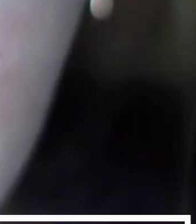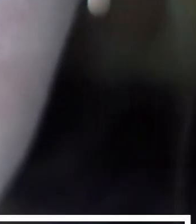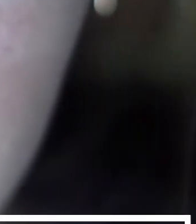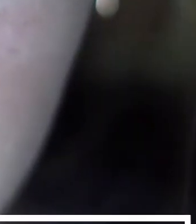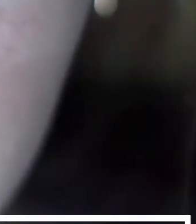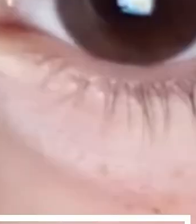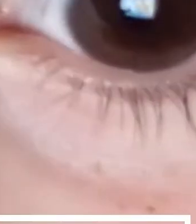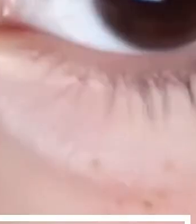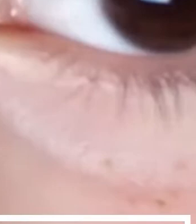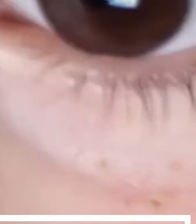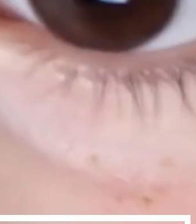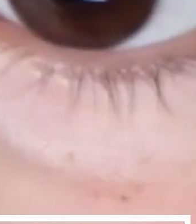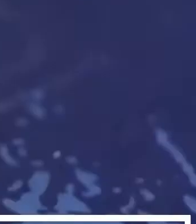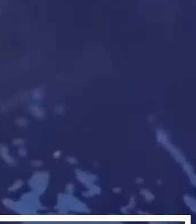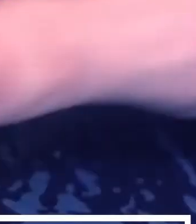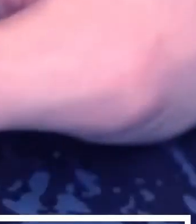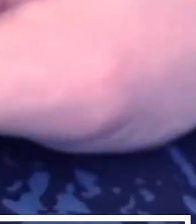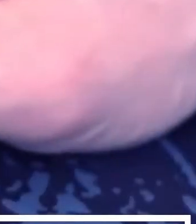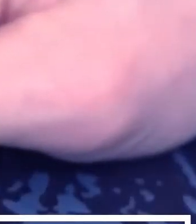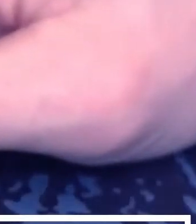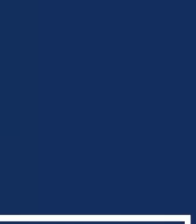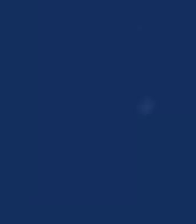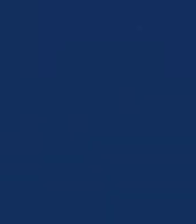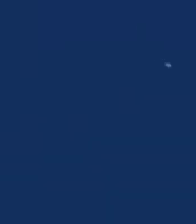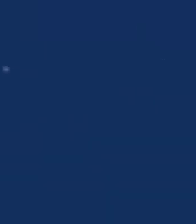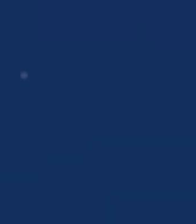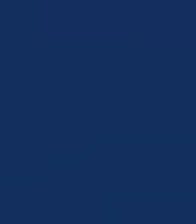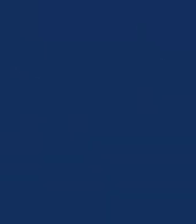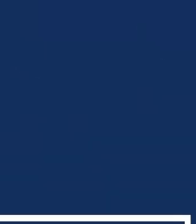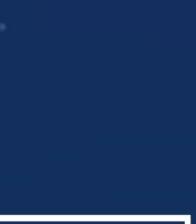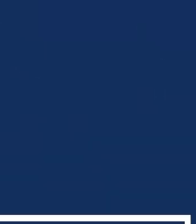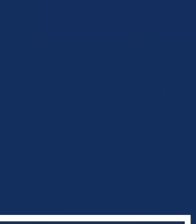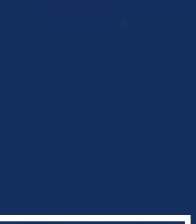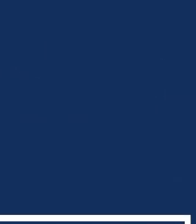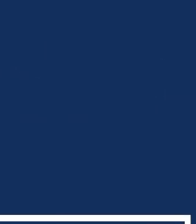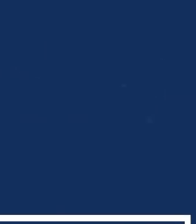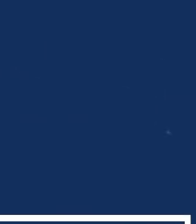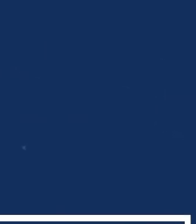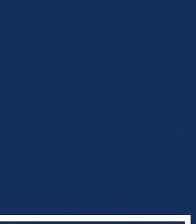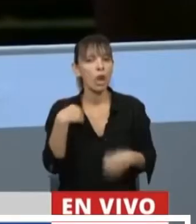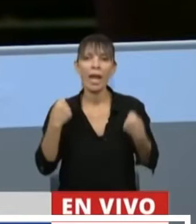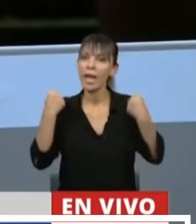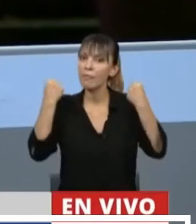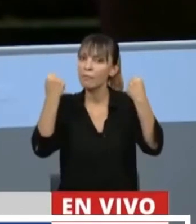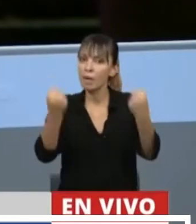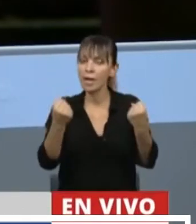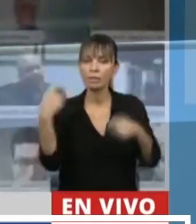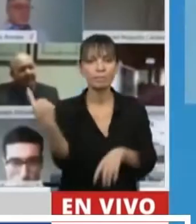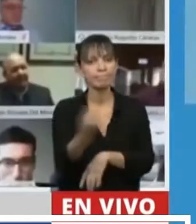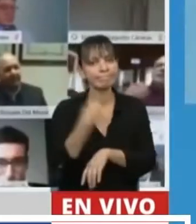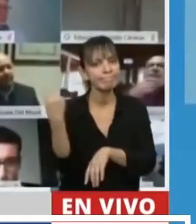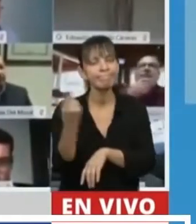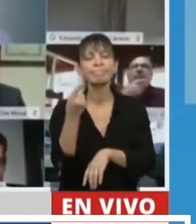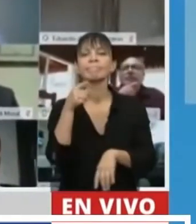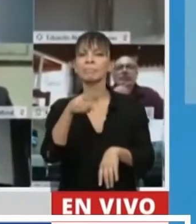carácter excepcional en niveles de educación obligatoria para todos los menores de 18 años. La medida, que ahora debe ser tratada por el conjunto de